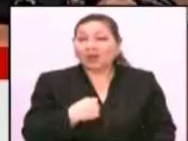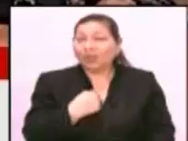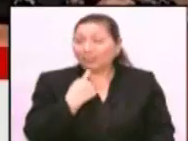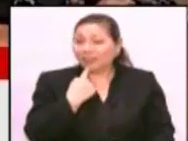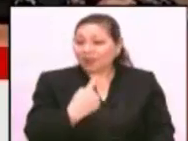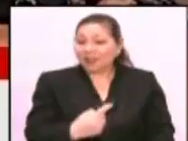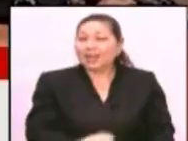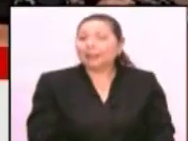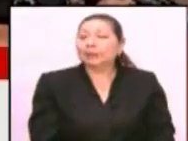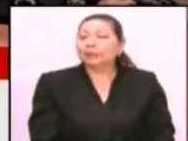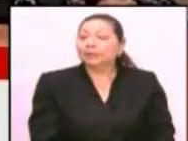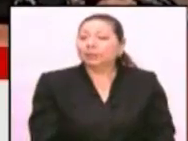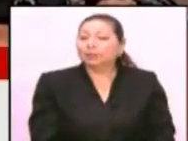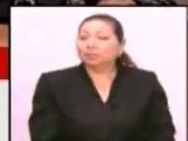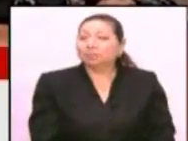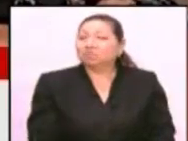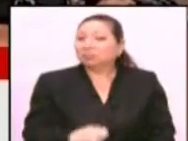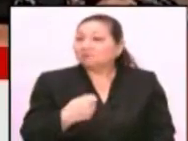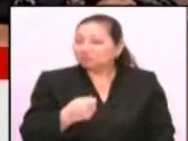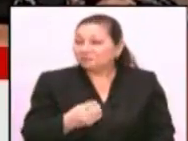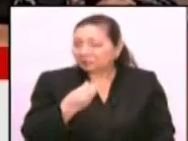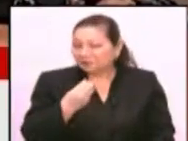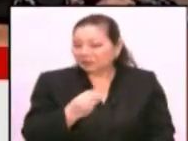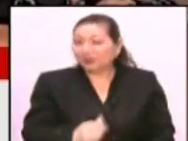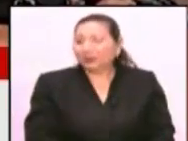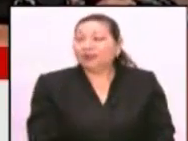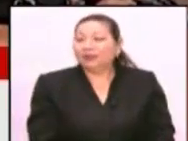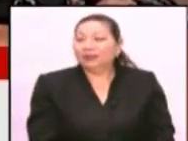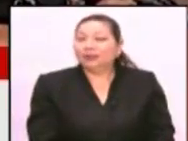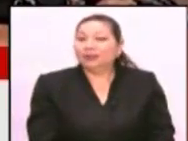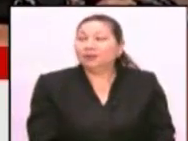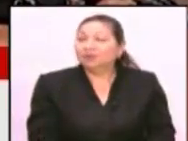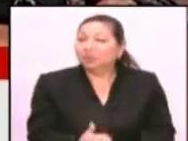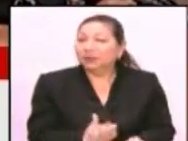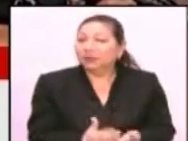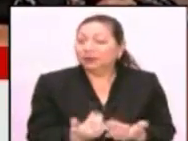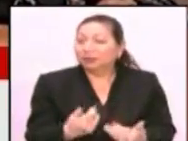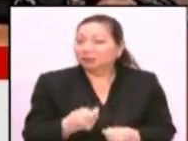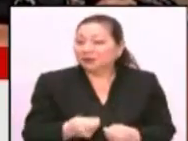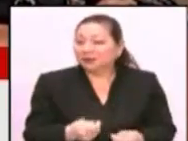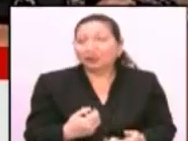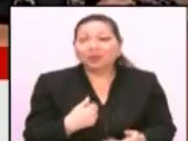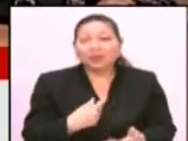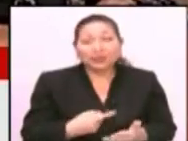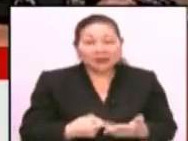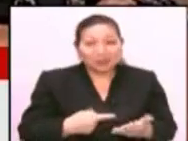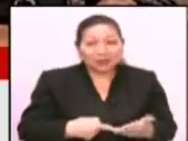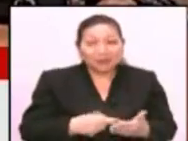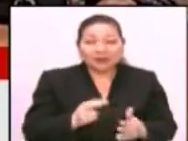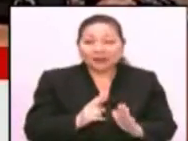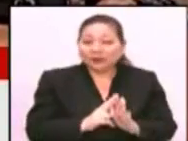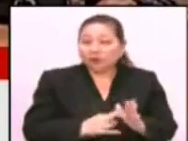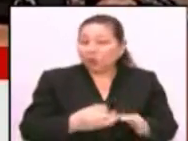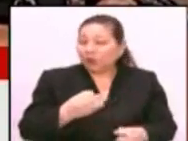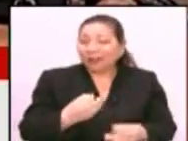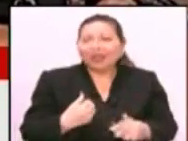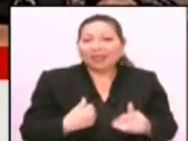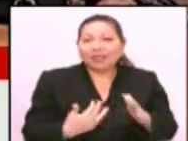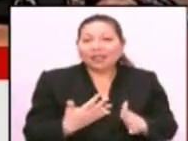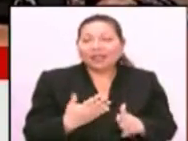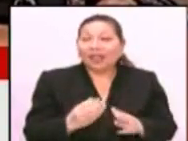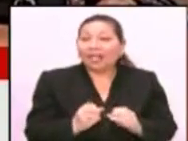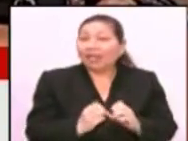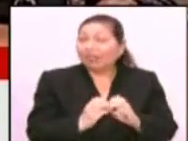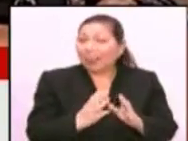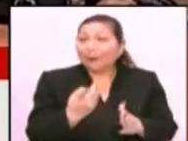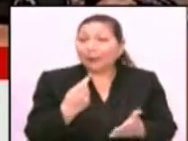establezco una pensión alimenticia y liquido, y esta pensión alimenticia yo la notifico por resolución judicial, usted tiene 15 días en